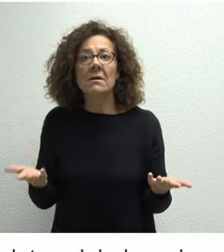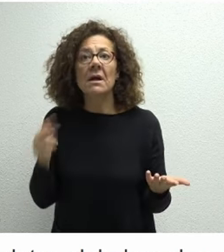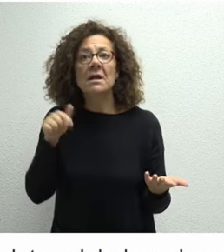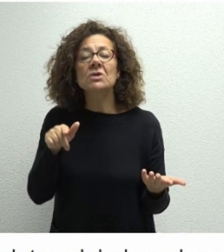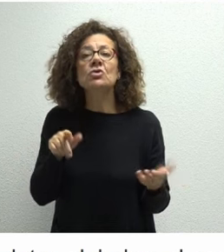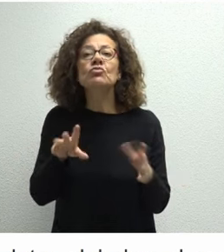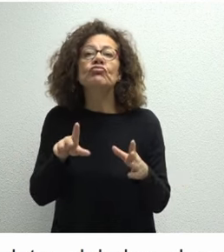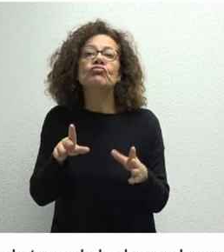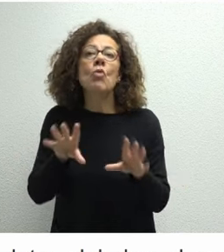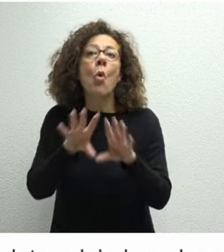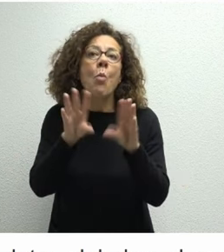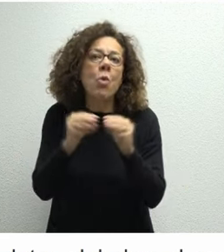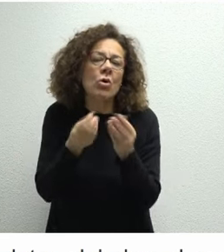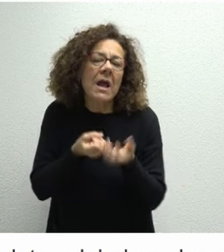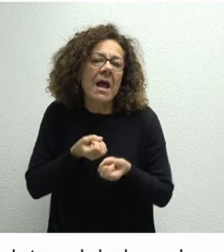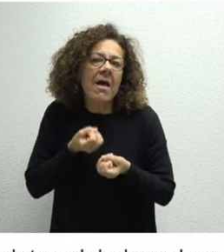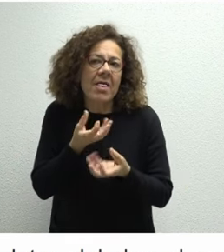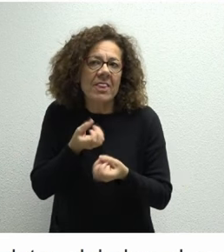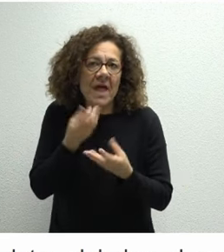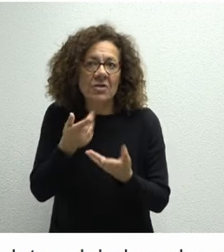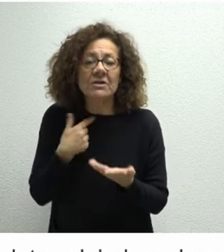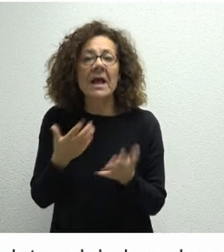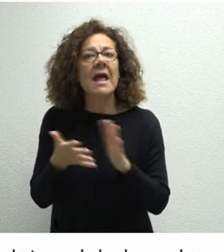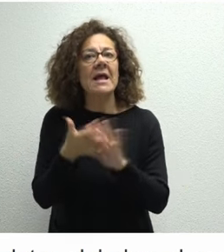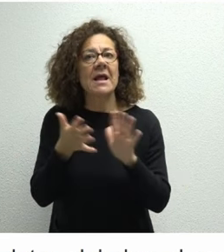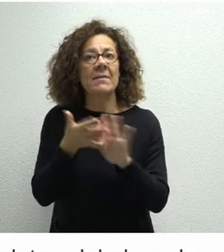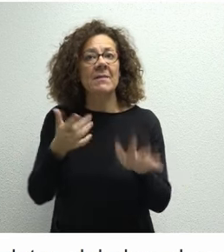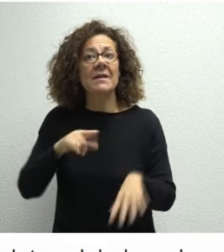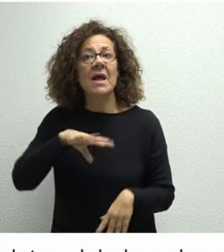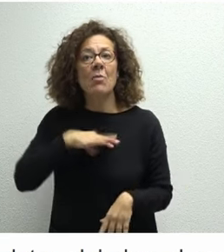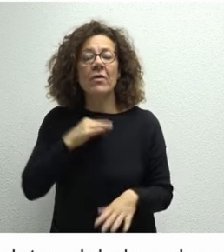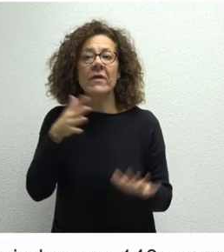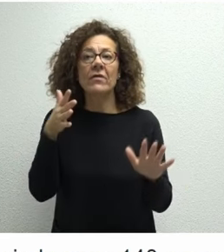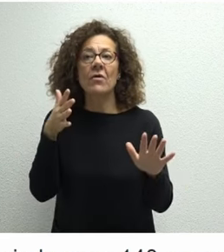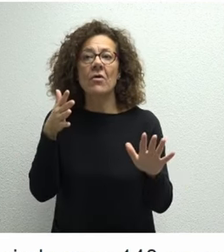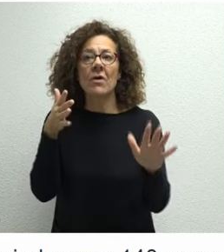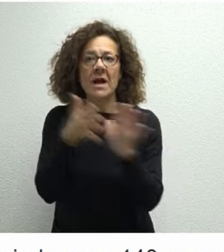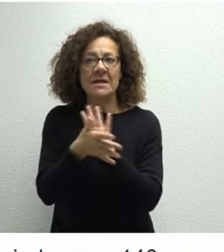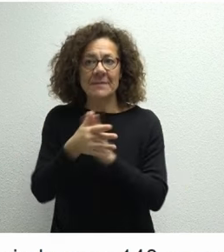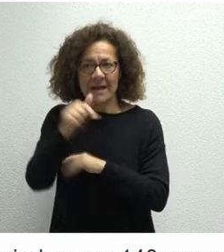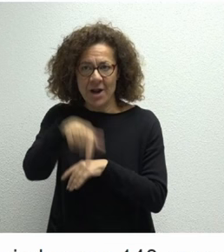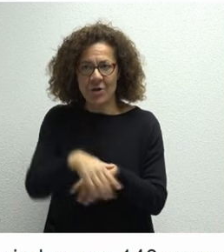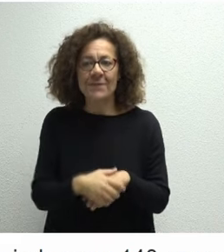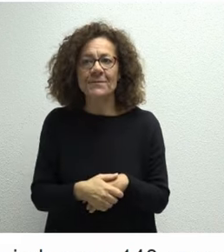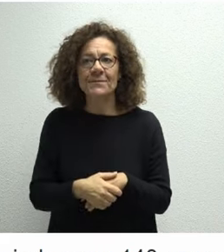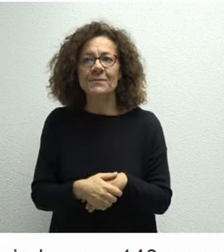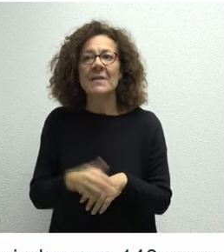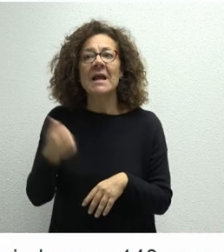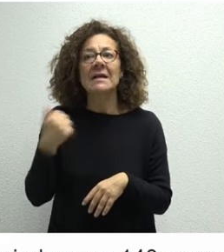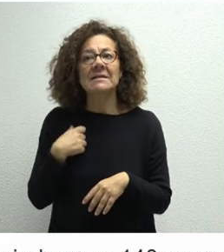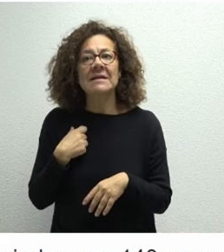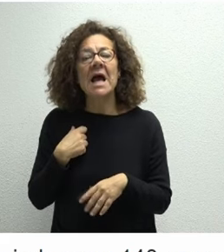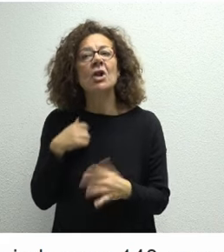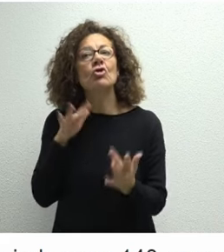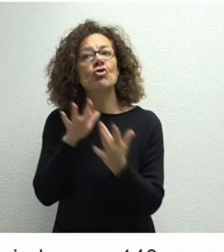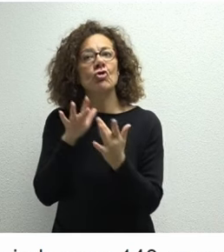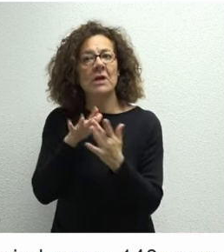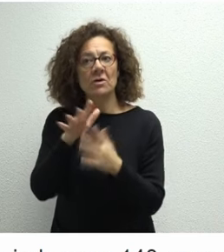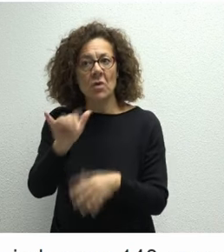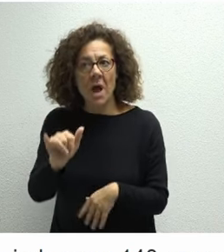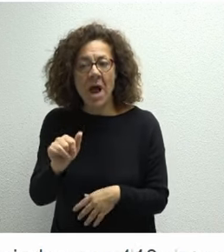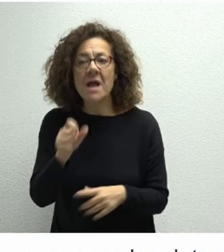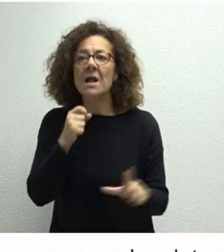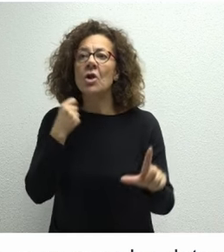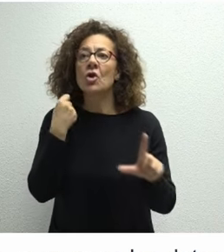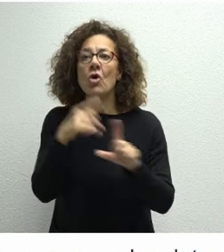esto es un poco los los datos que que rápidamente he podido he podido traer para hoy eh os dejo aquí el contacto el